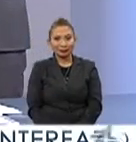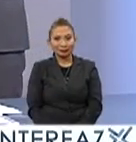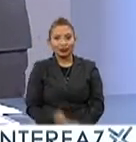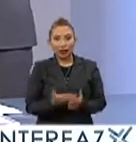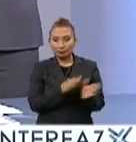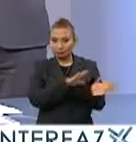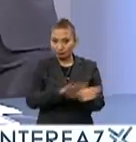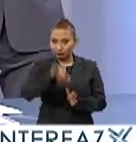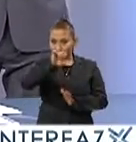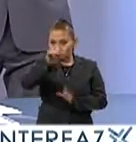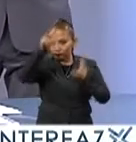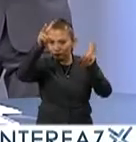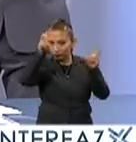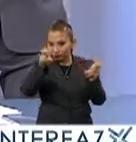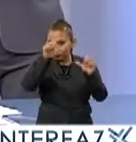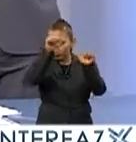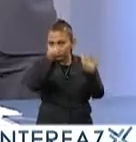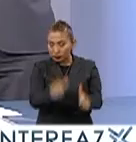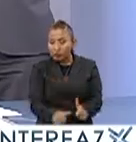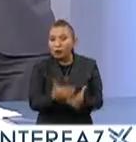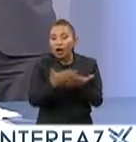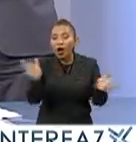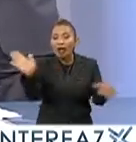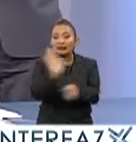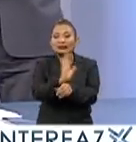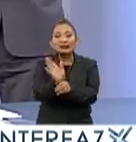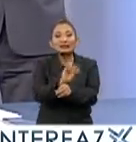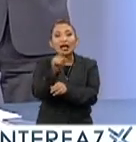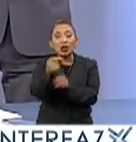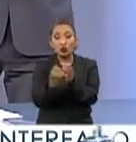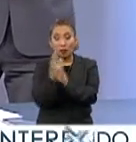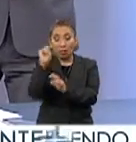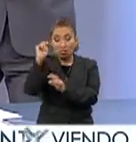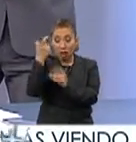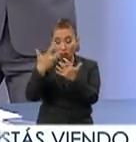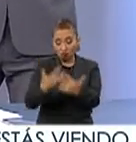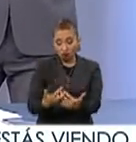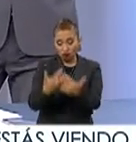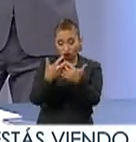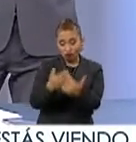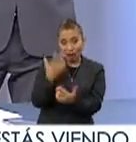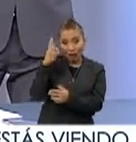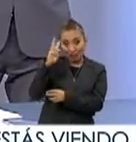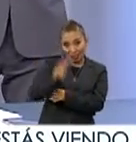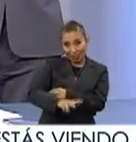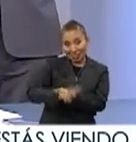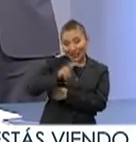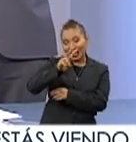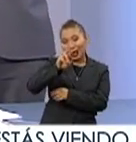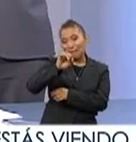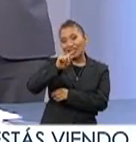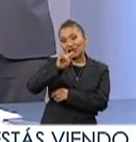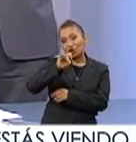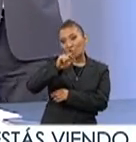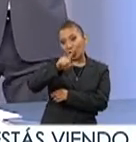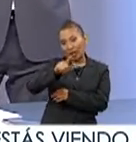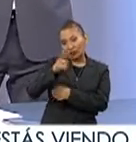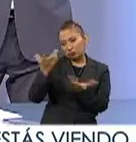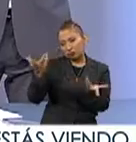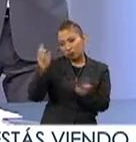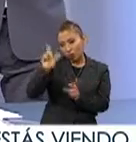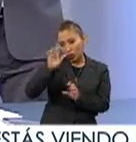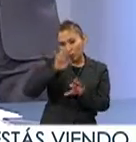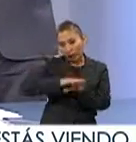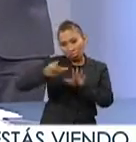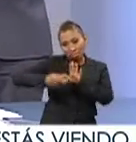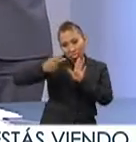Vámonos a otro tipo de arte, vámonos al cine. Y es que las nuevas tecnologías de realidad virtual, esto cada vez que tenemos